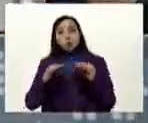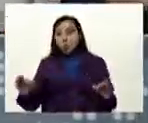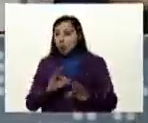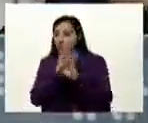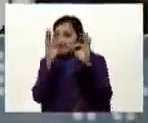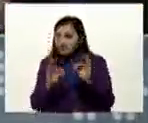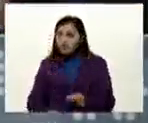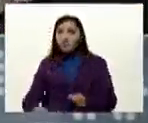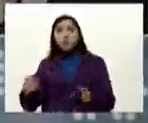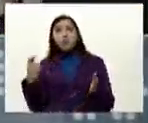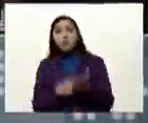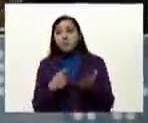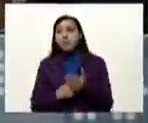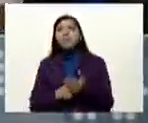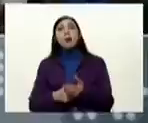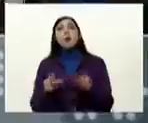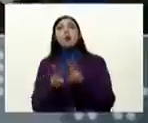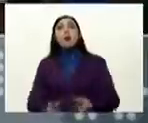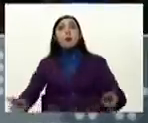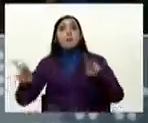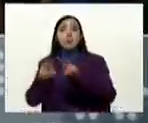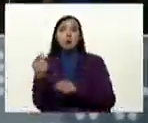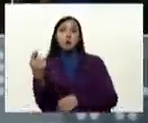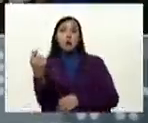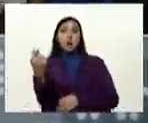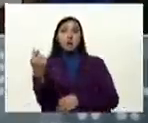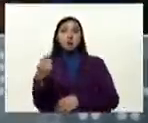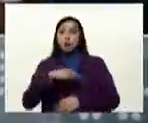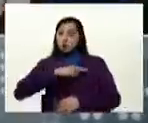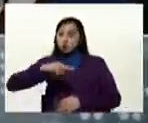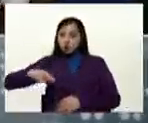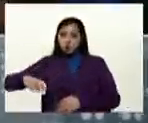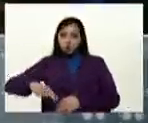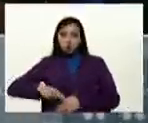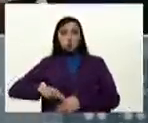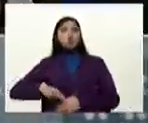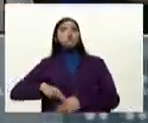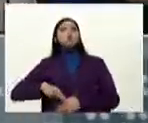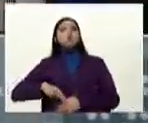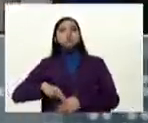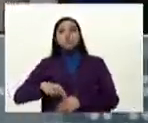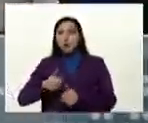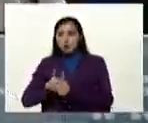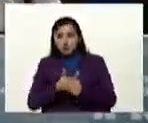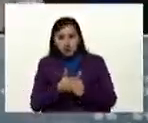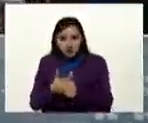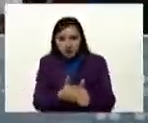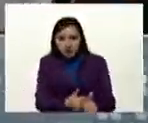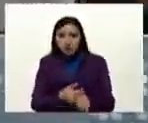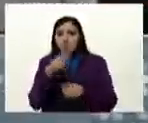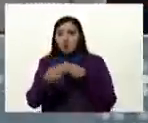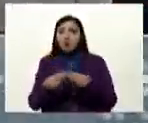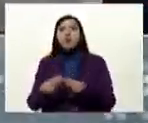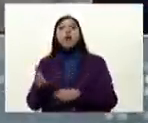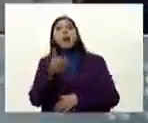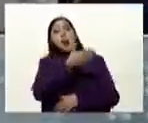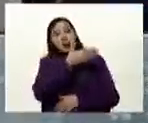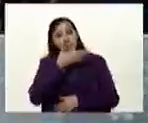del valor de la moneda. Nosotros estamos empeñados en la